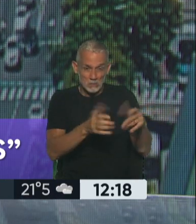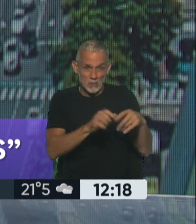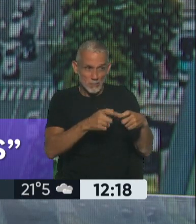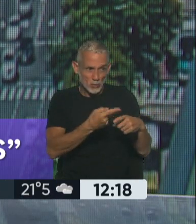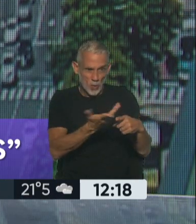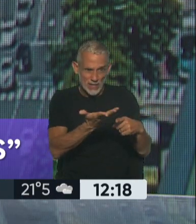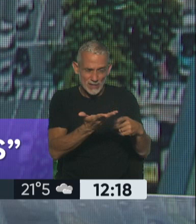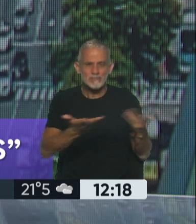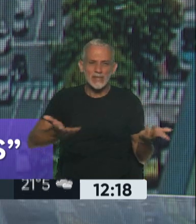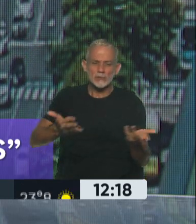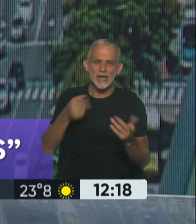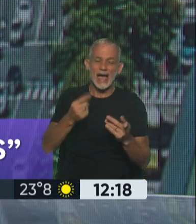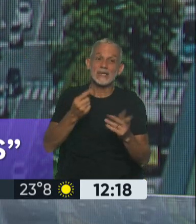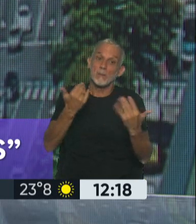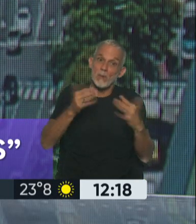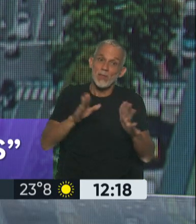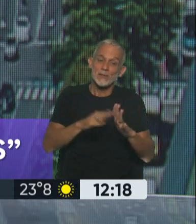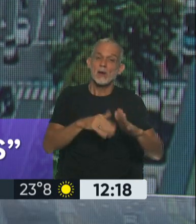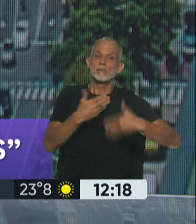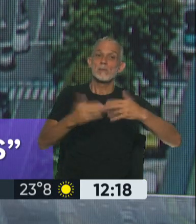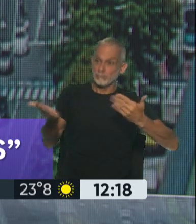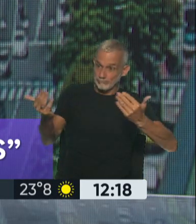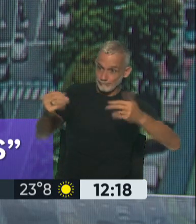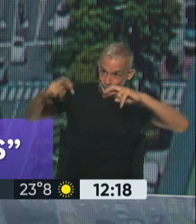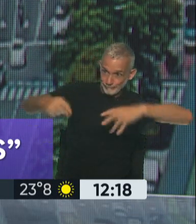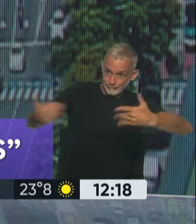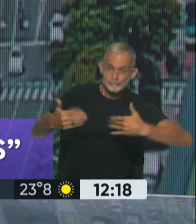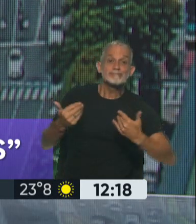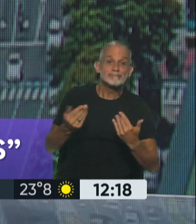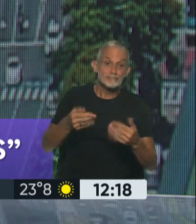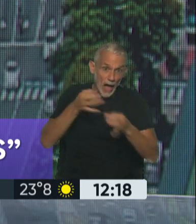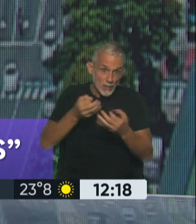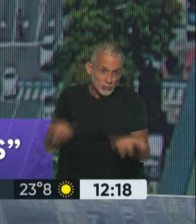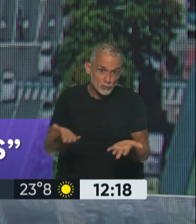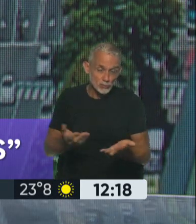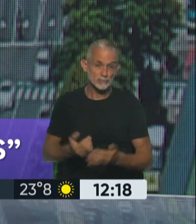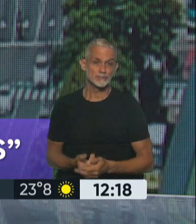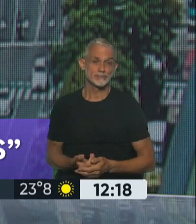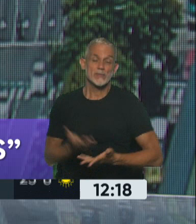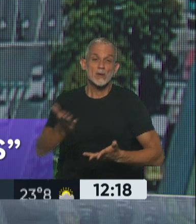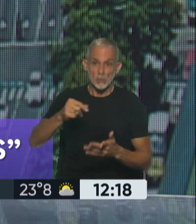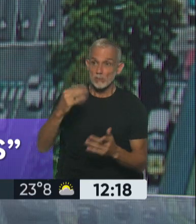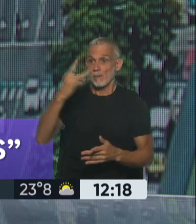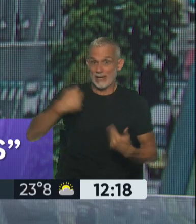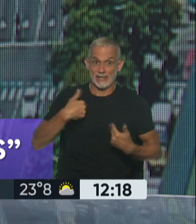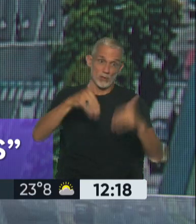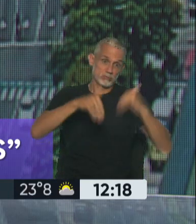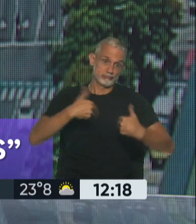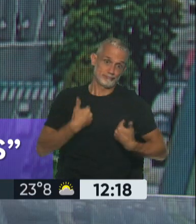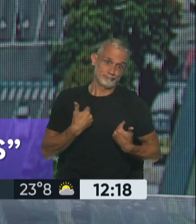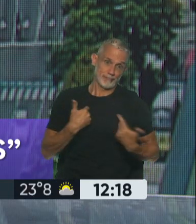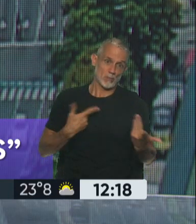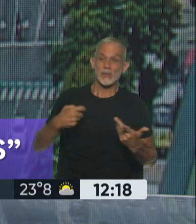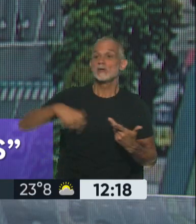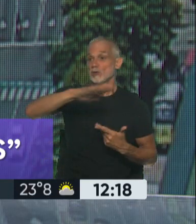tanto, ahí hay una oportunidad para sentar a los actores alrededor de la mesa y decir, bueno, si me eligieron a mí, es porque